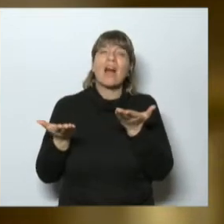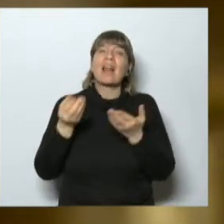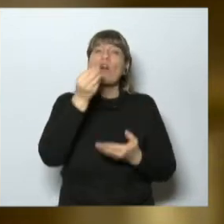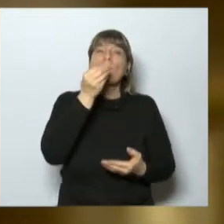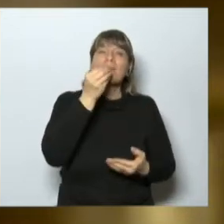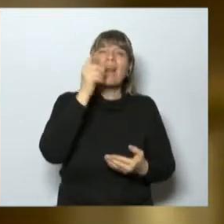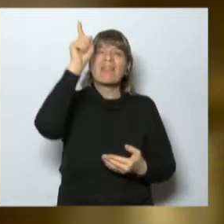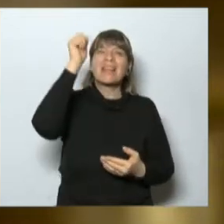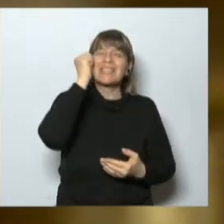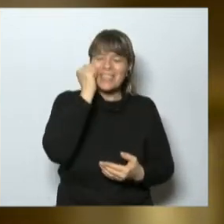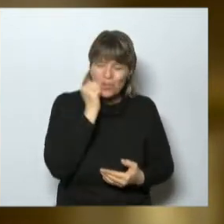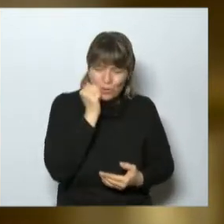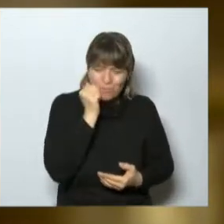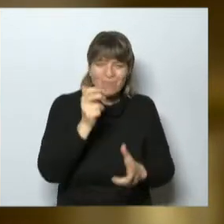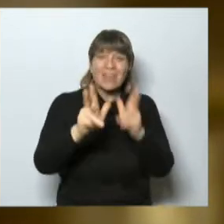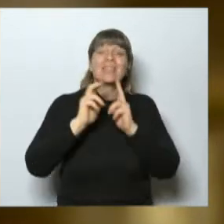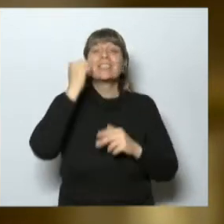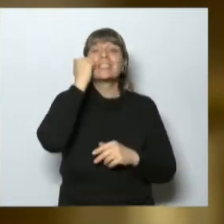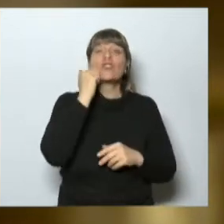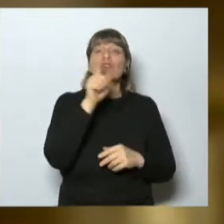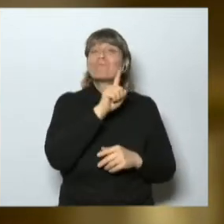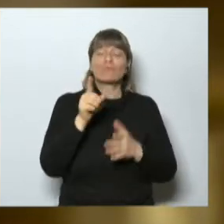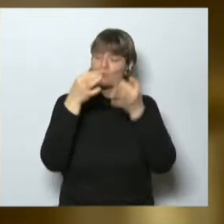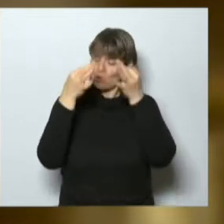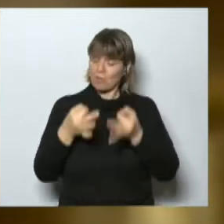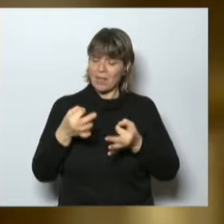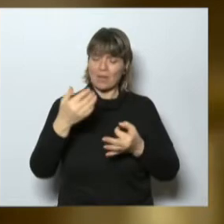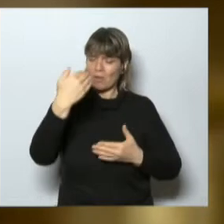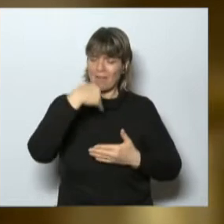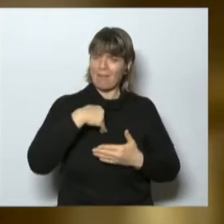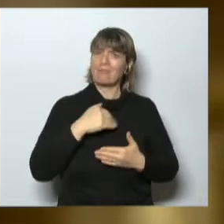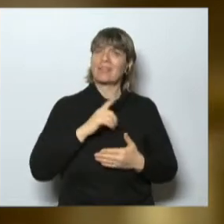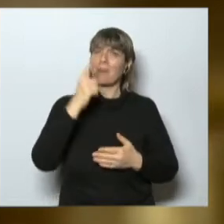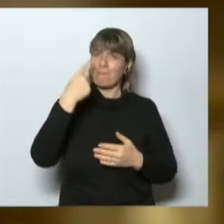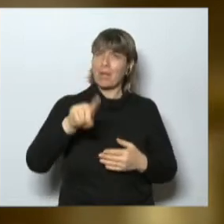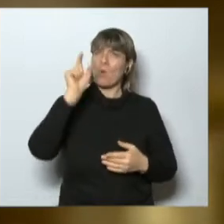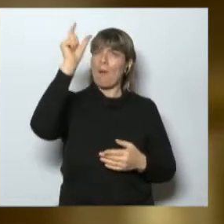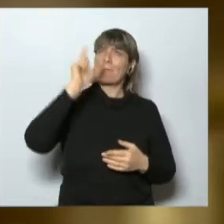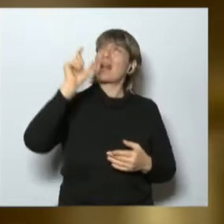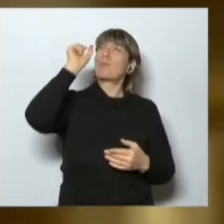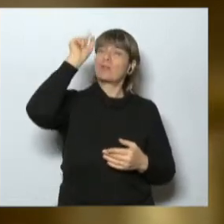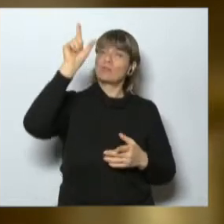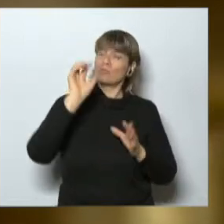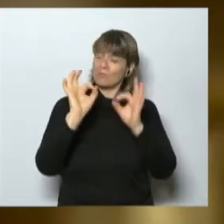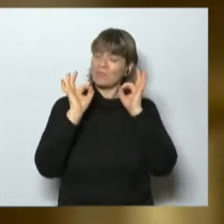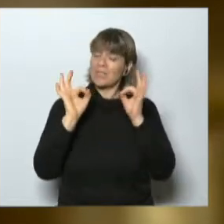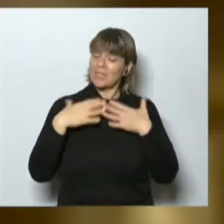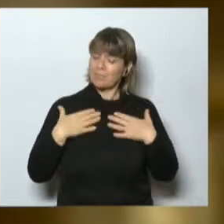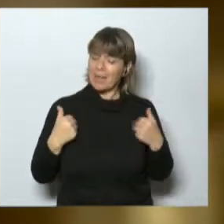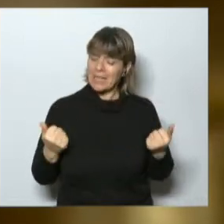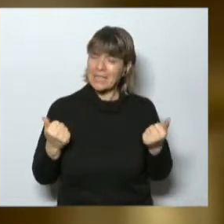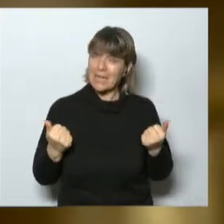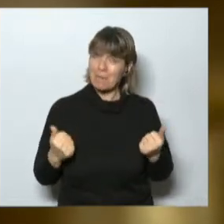la mesa del Señor. Señor, no soy digno de que entres en mi casa, pero